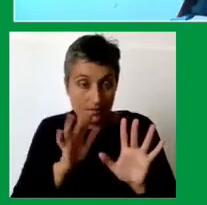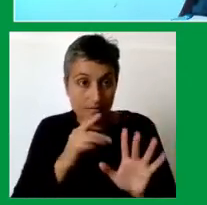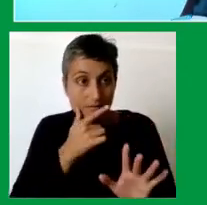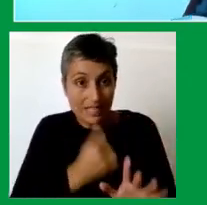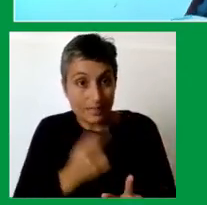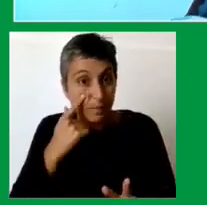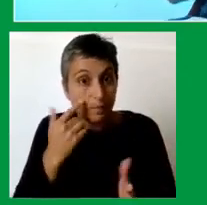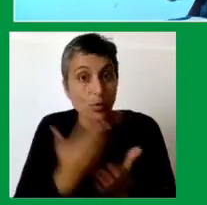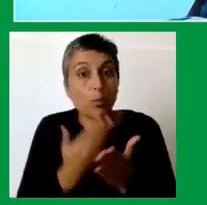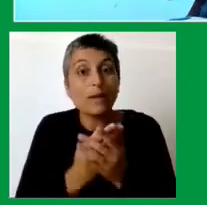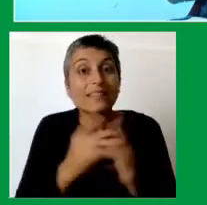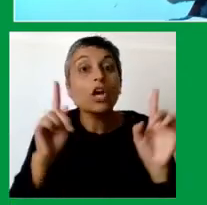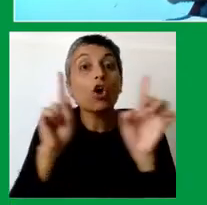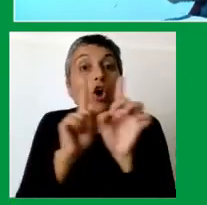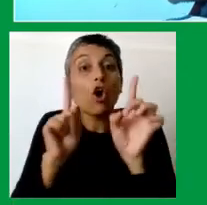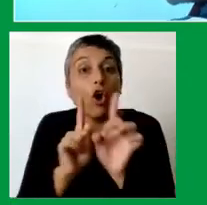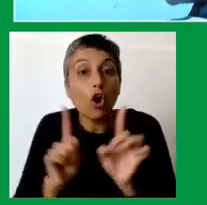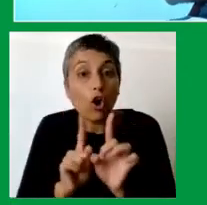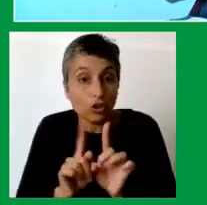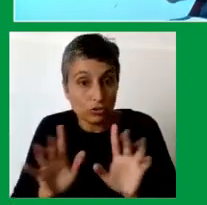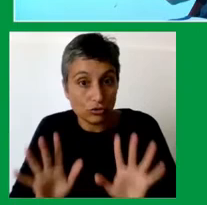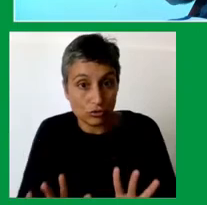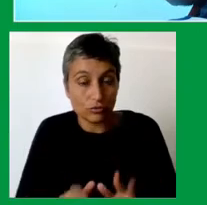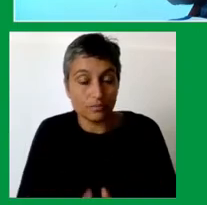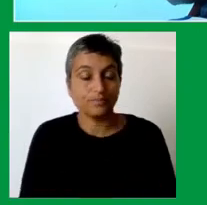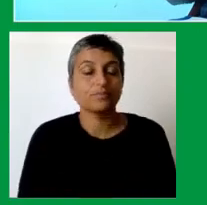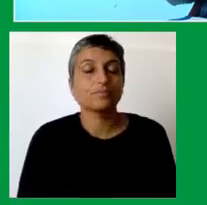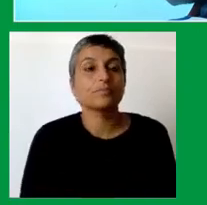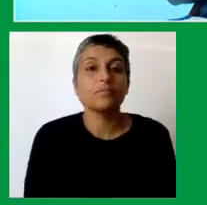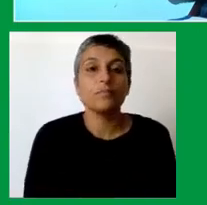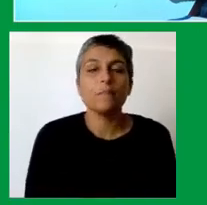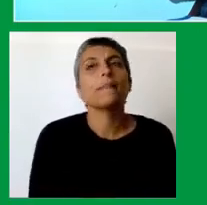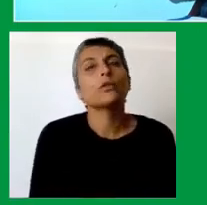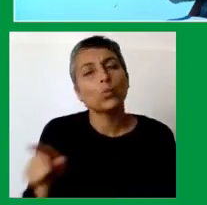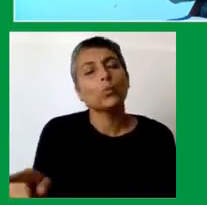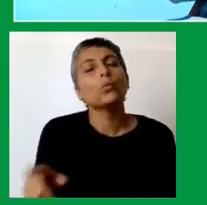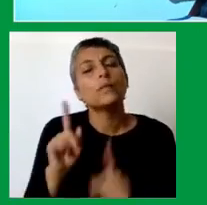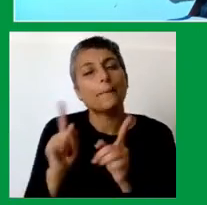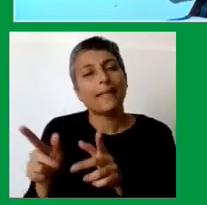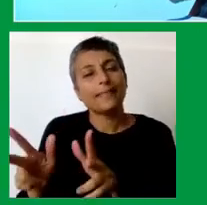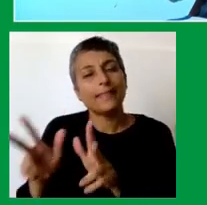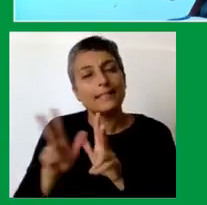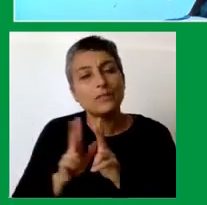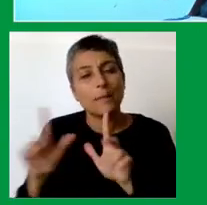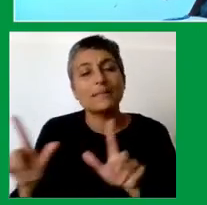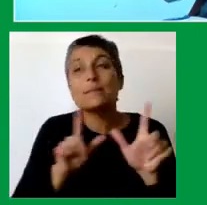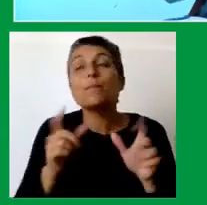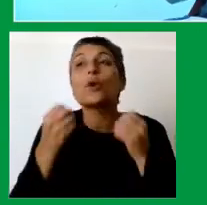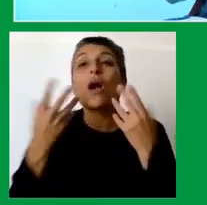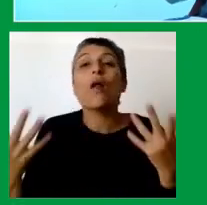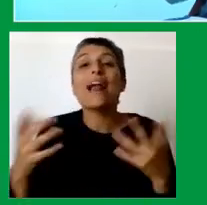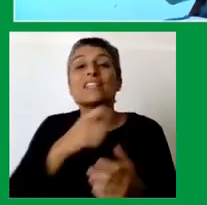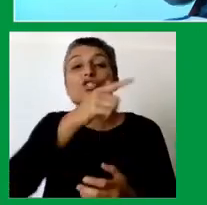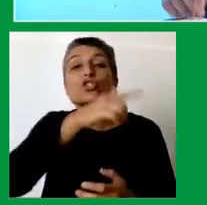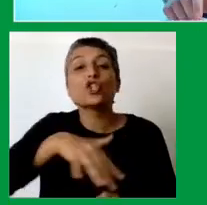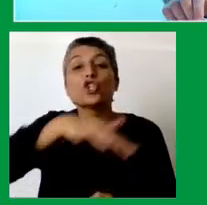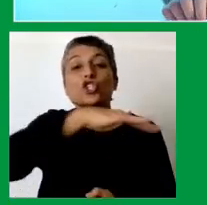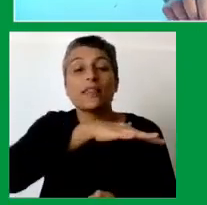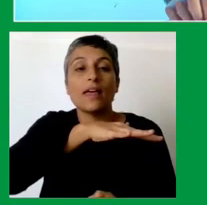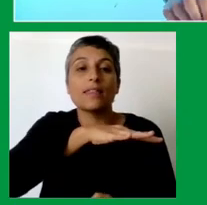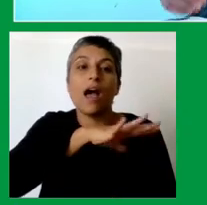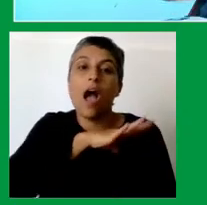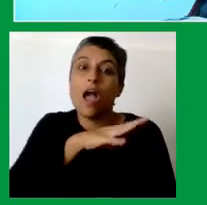en esto que tú también lo traías en la presentación, vivimos en una sociedad donde hay mucha información, muchos datos,